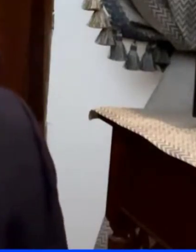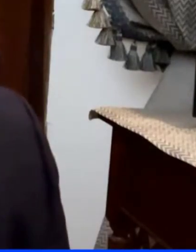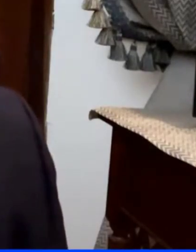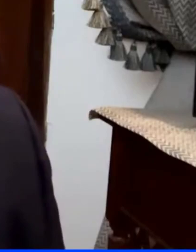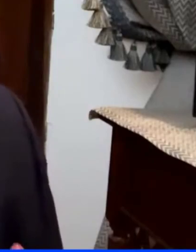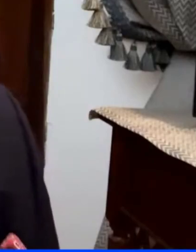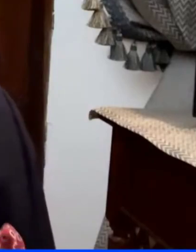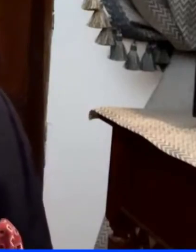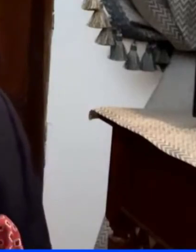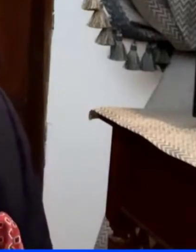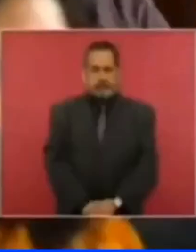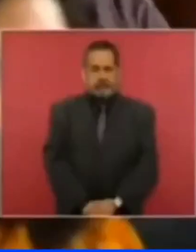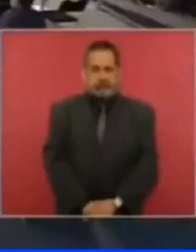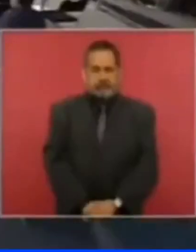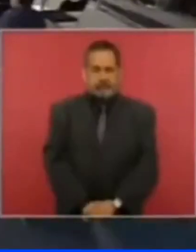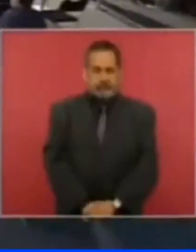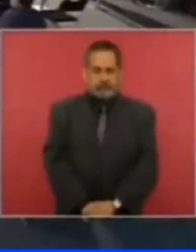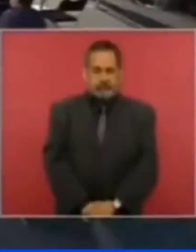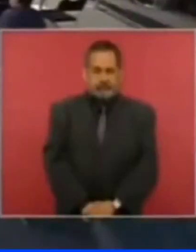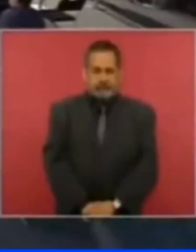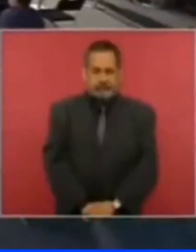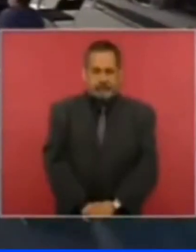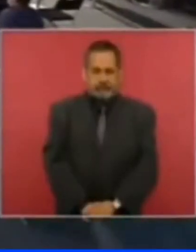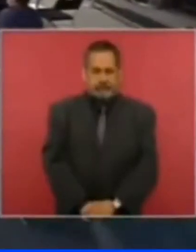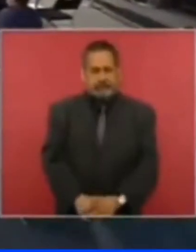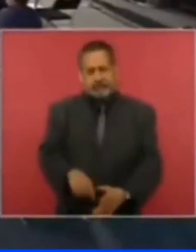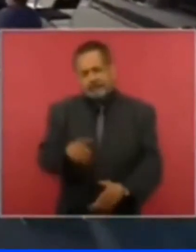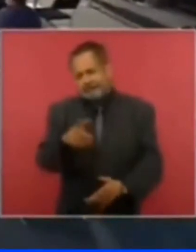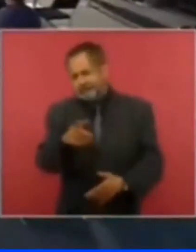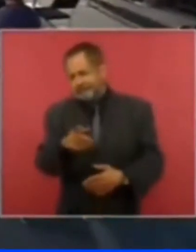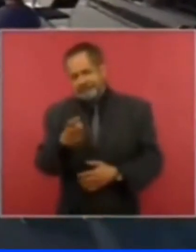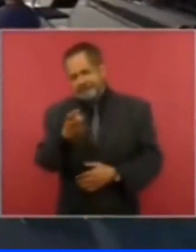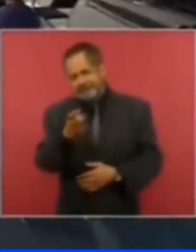opinión, querido Jaime. ¿Cómo no? Con todo respeto,